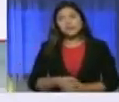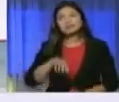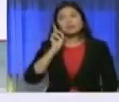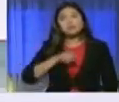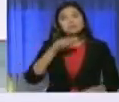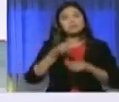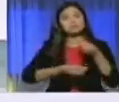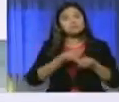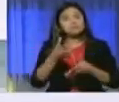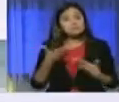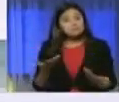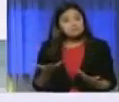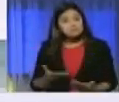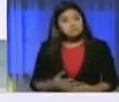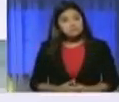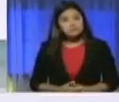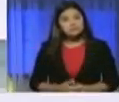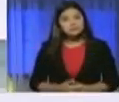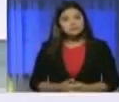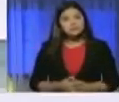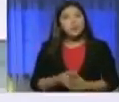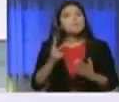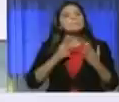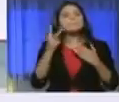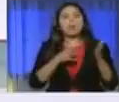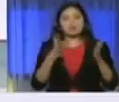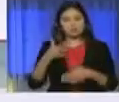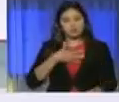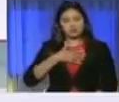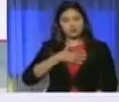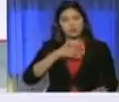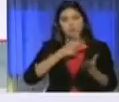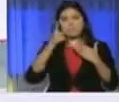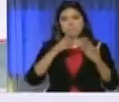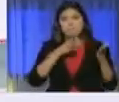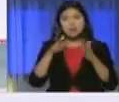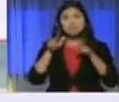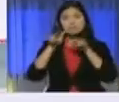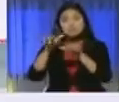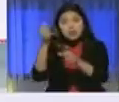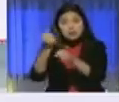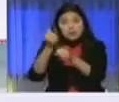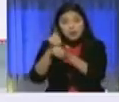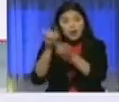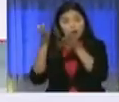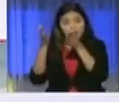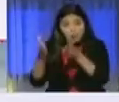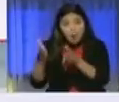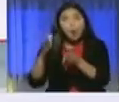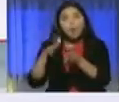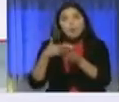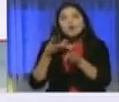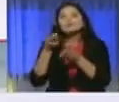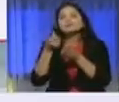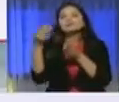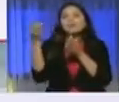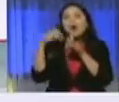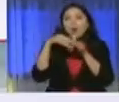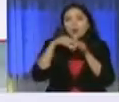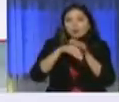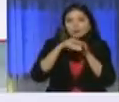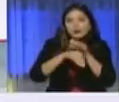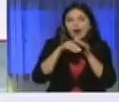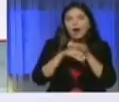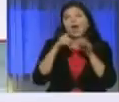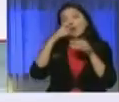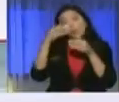haciendo una estrategia para que la clase obrera, los trabajadores, puedan ahorrar. Los